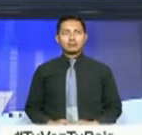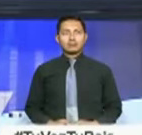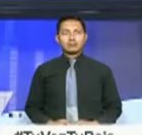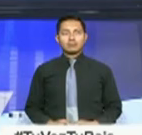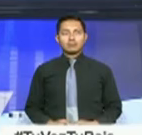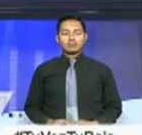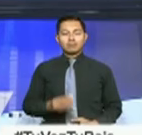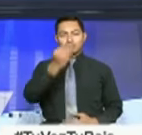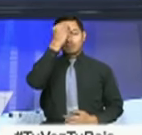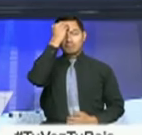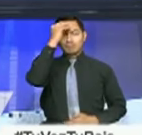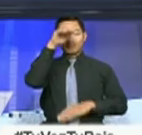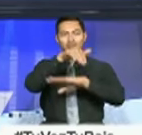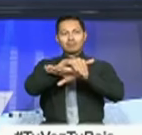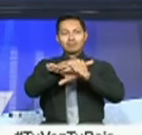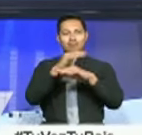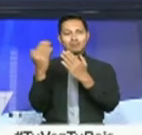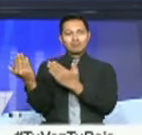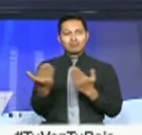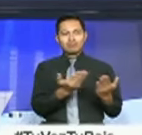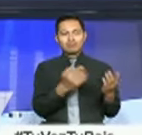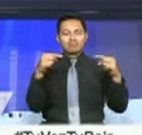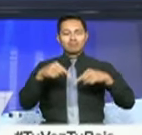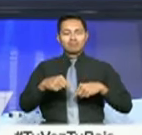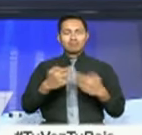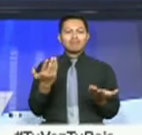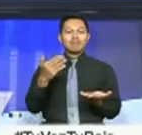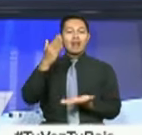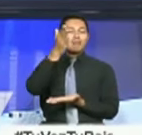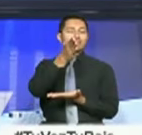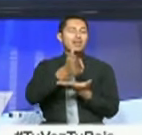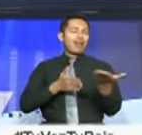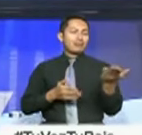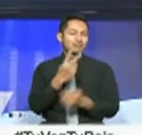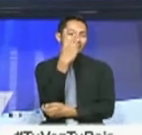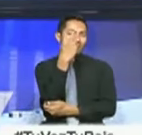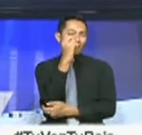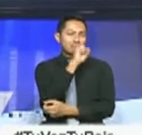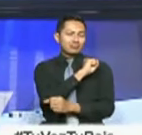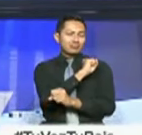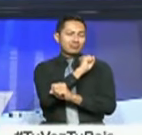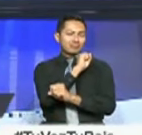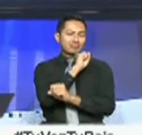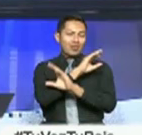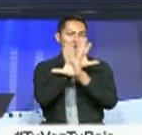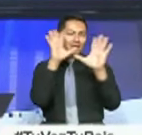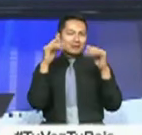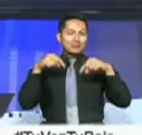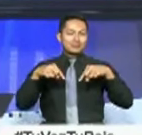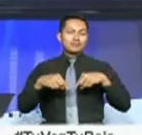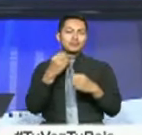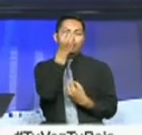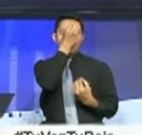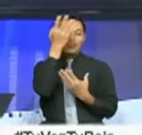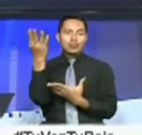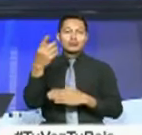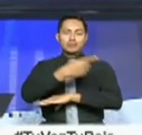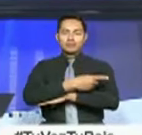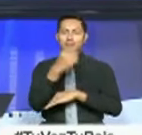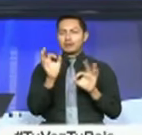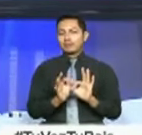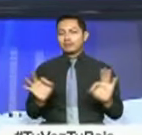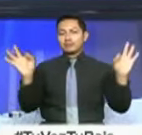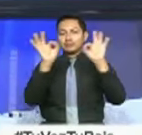Muy buenas tardes, bienvenidas y bienvenidos a la emisión central de Noticiero Ciudadano. Listos con la información más destacada hasta el momento. En